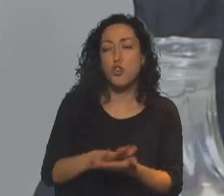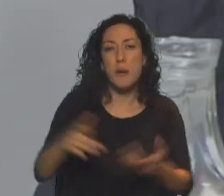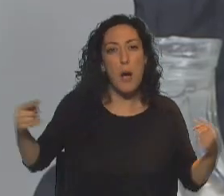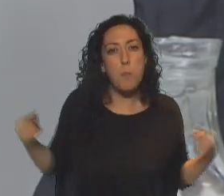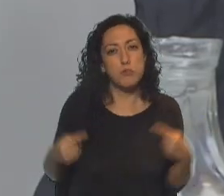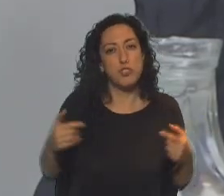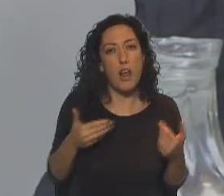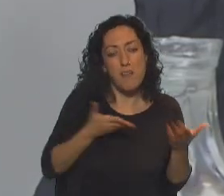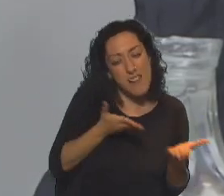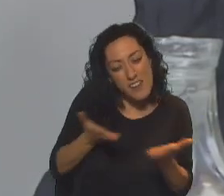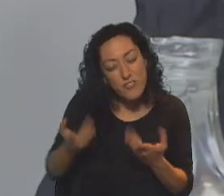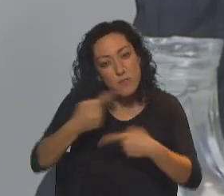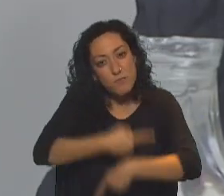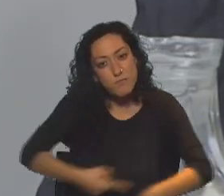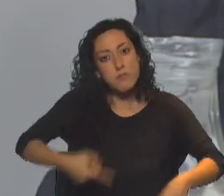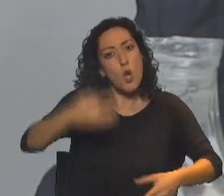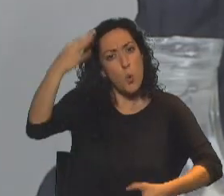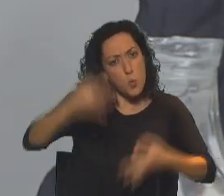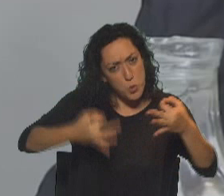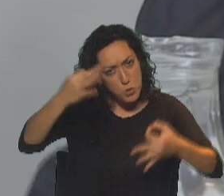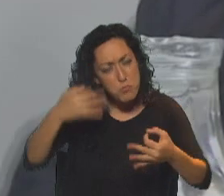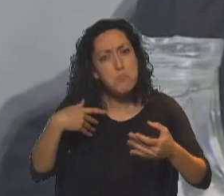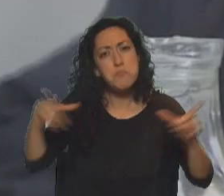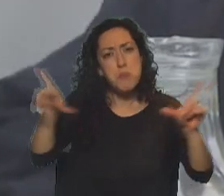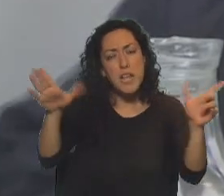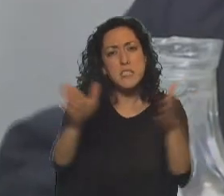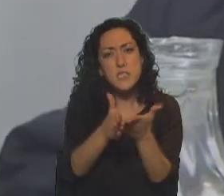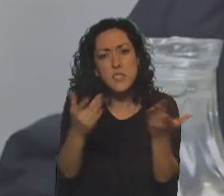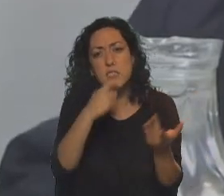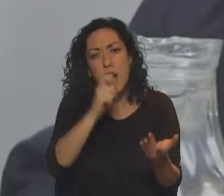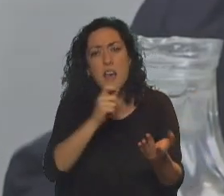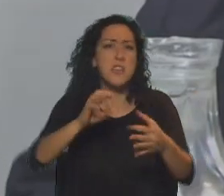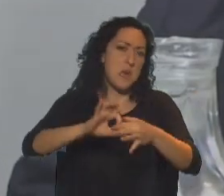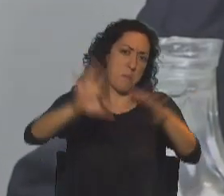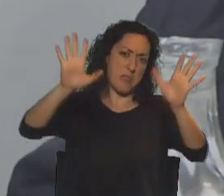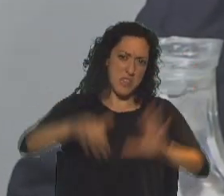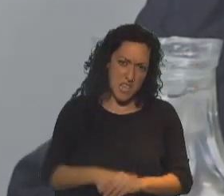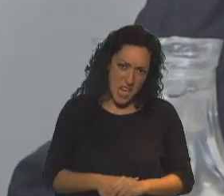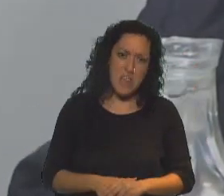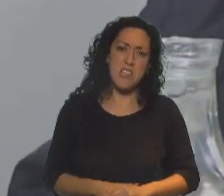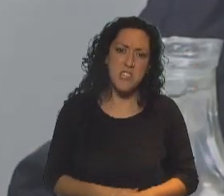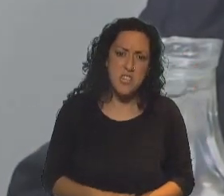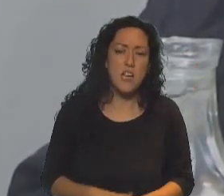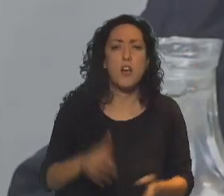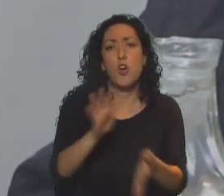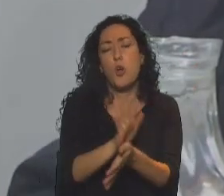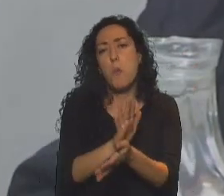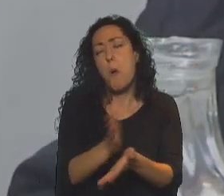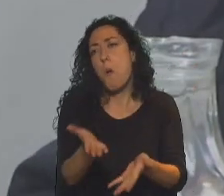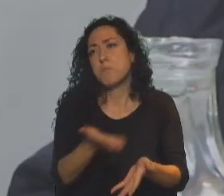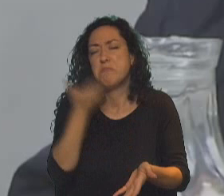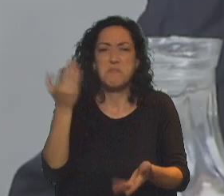oposición y con la justa y saludable crítica de la prensa independiente, que es una verdadera insensatez condenar, etcétera,